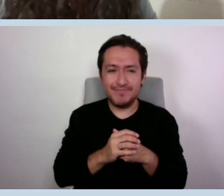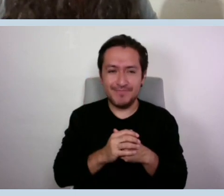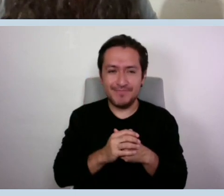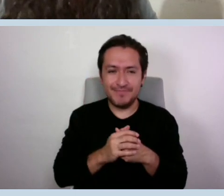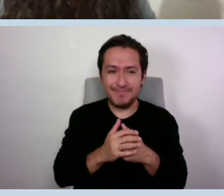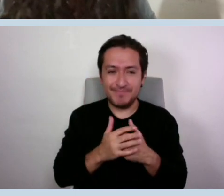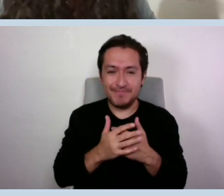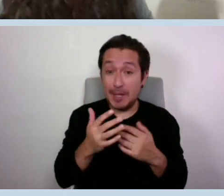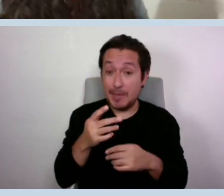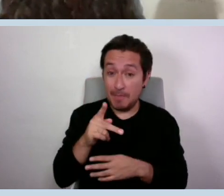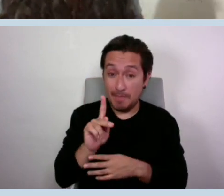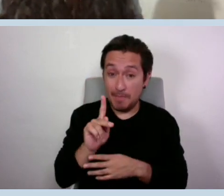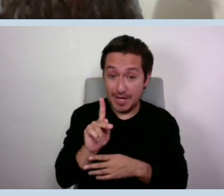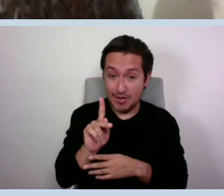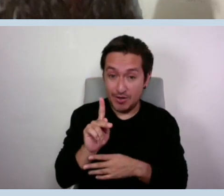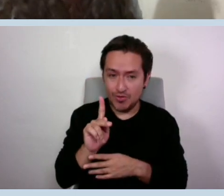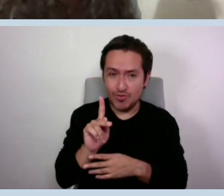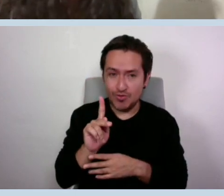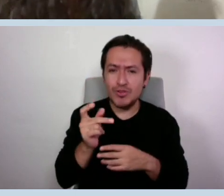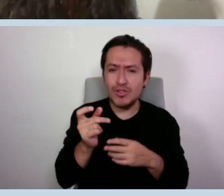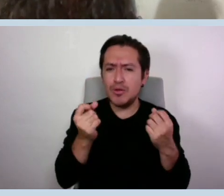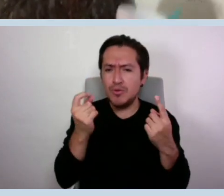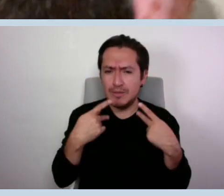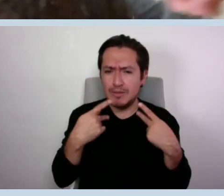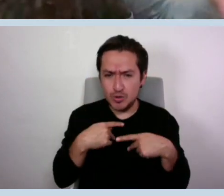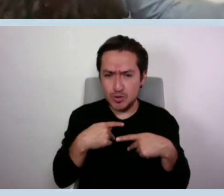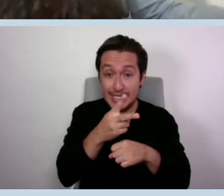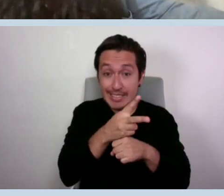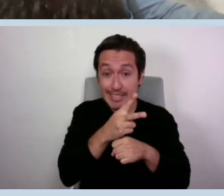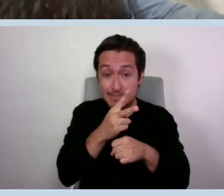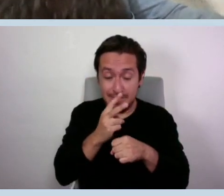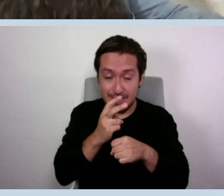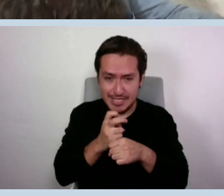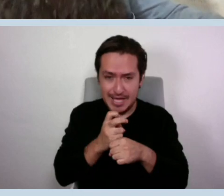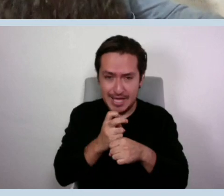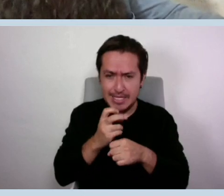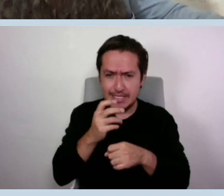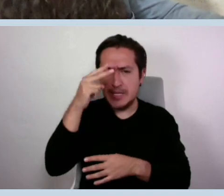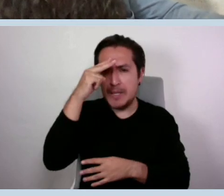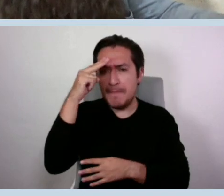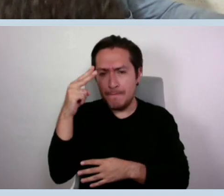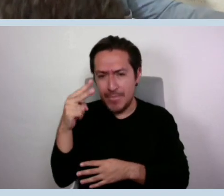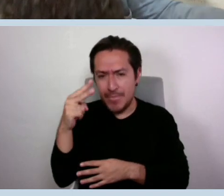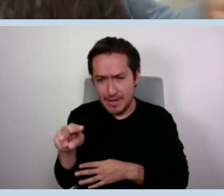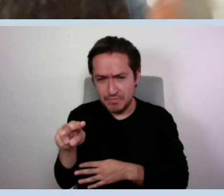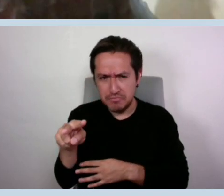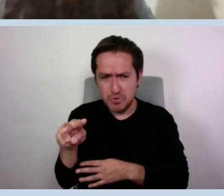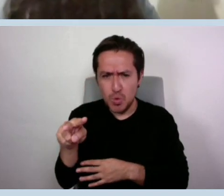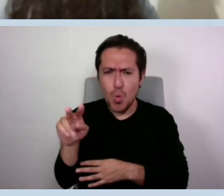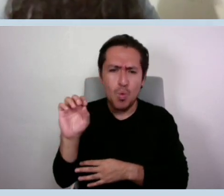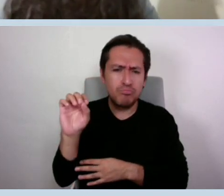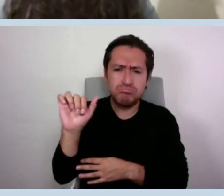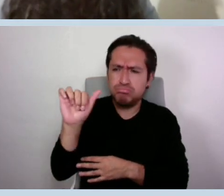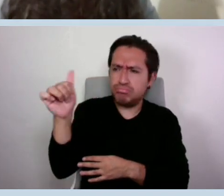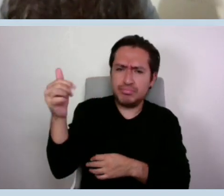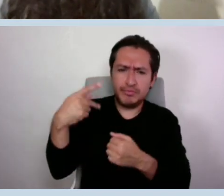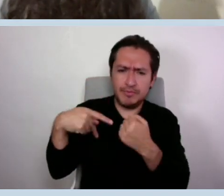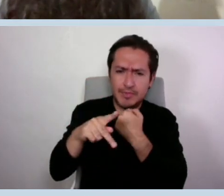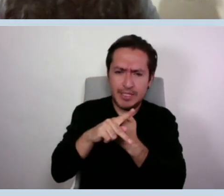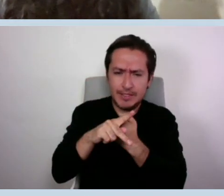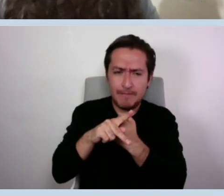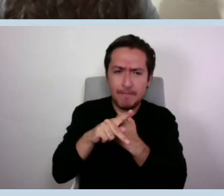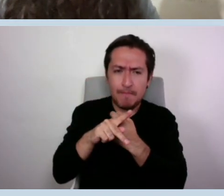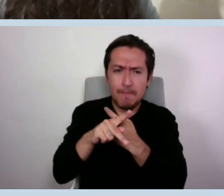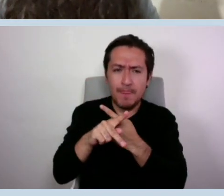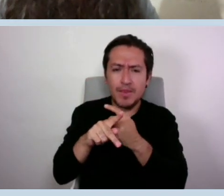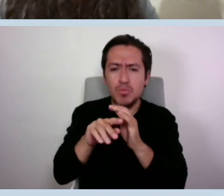hemos tenido invitadas de de de México y también de Pues de otros países tuvimos a Matías